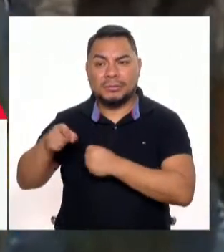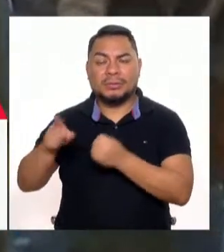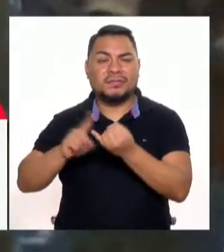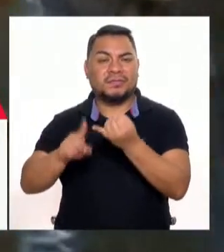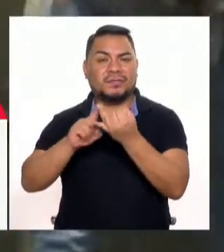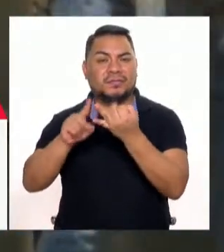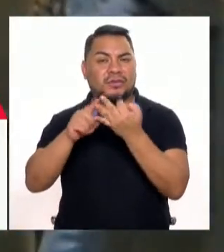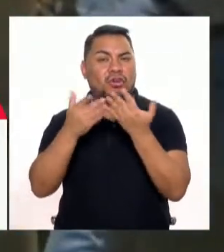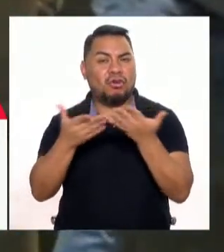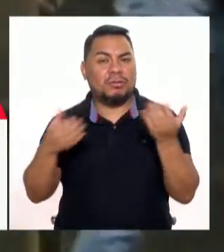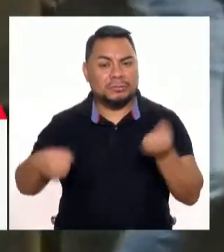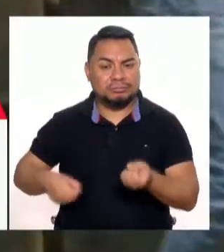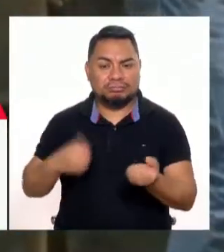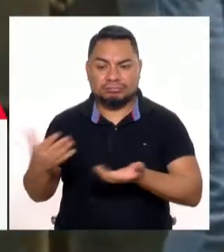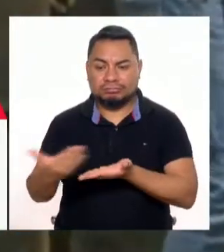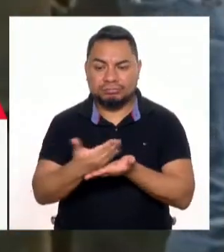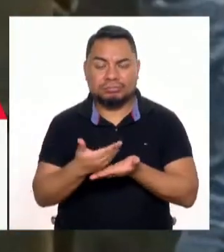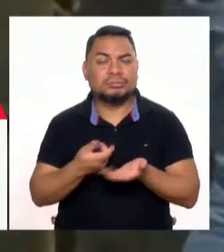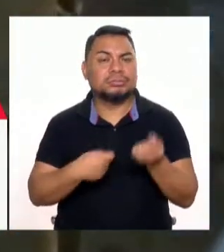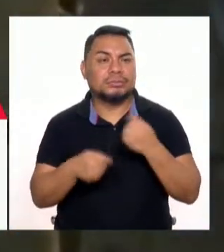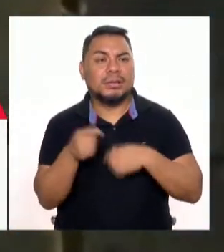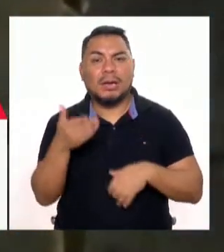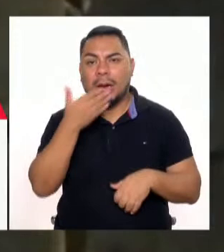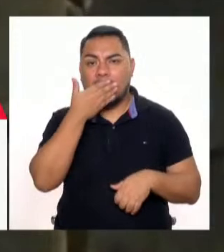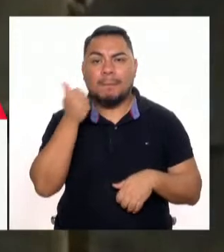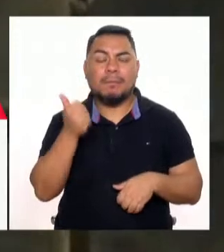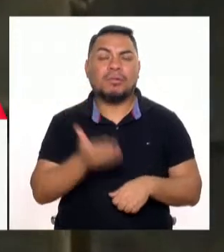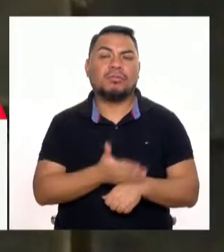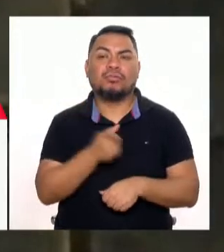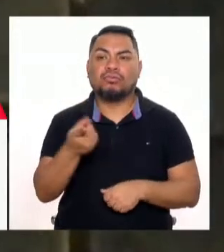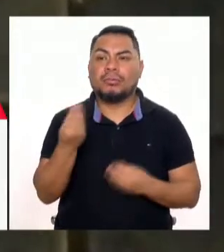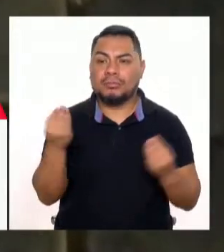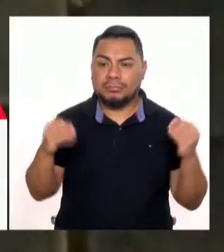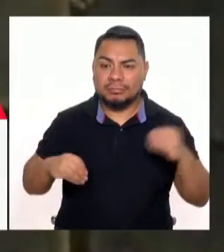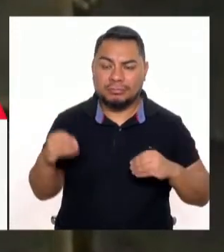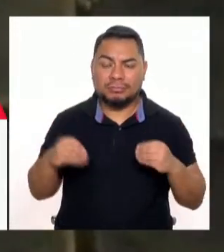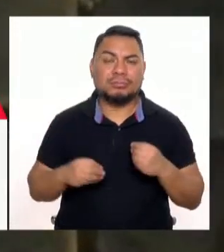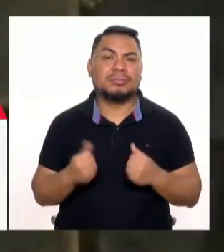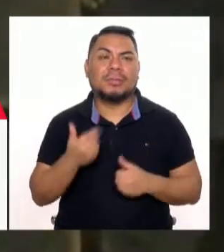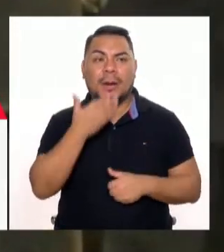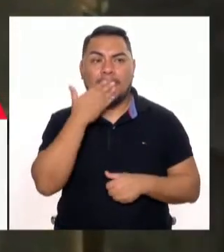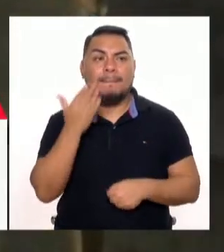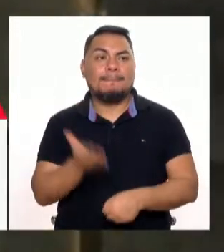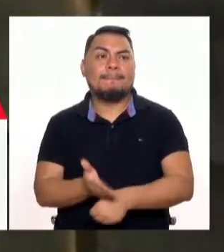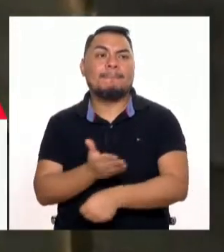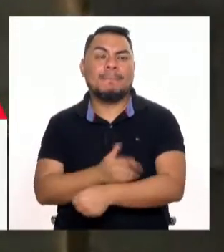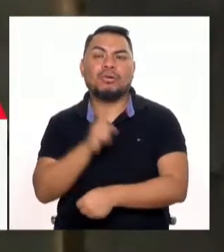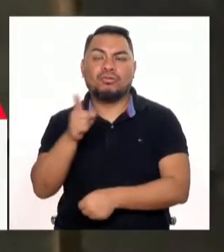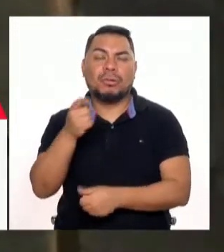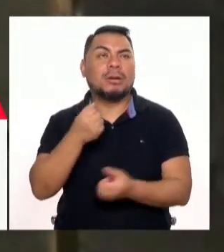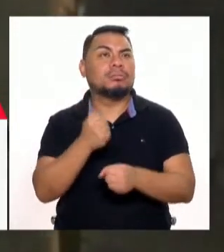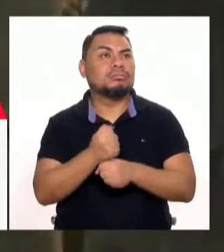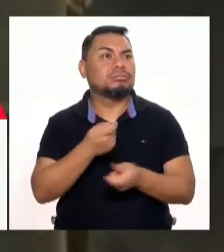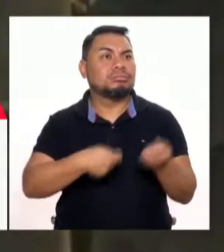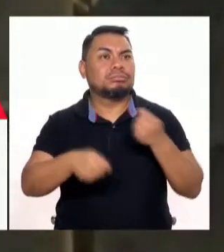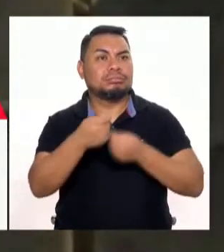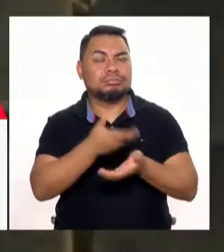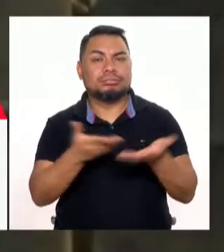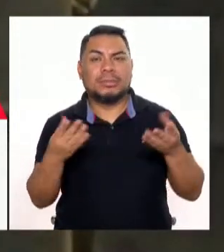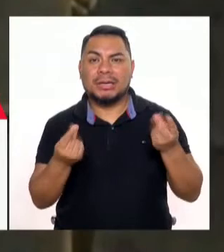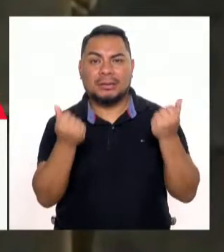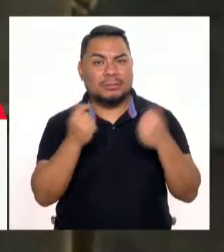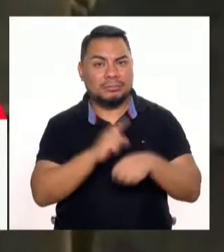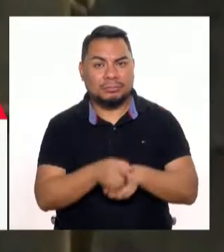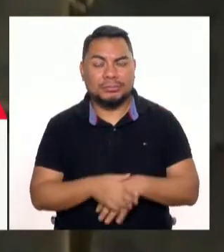diversidad de productos mejoren su bolsillo la billetera principalmente que tanto necesita